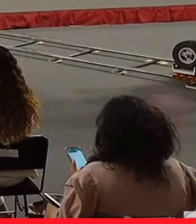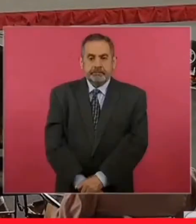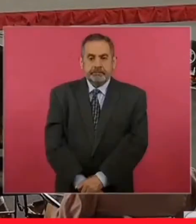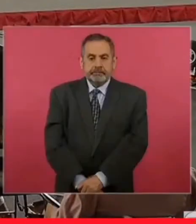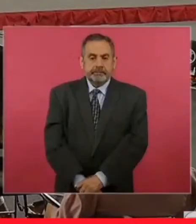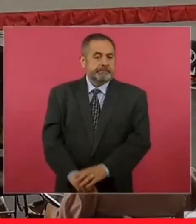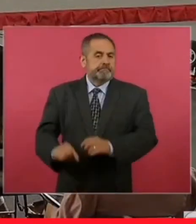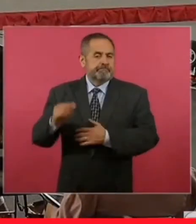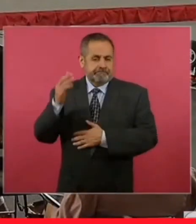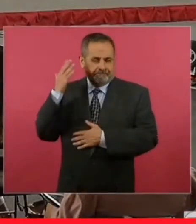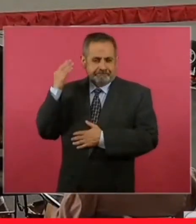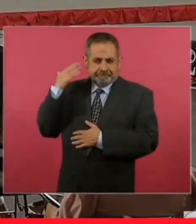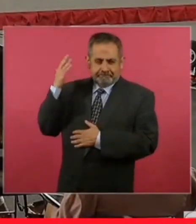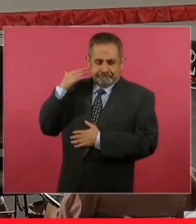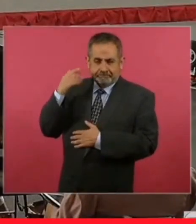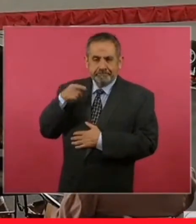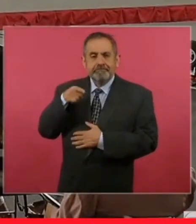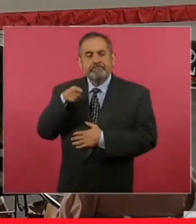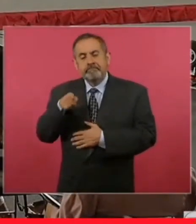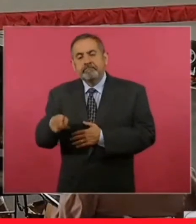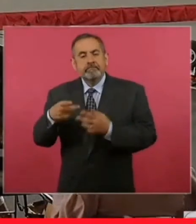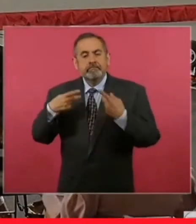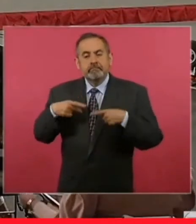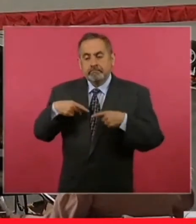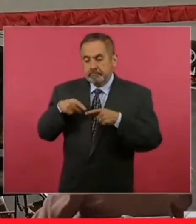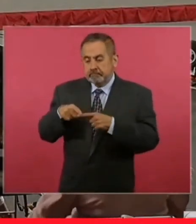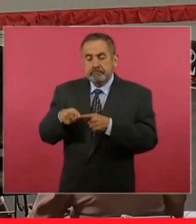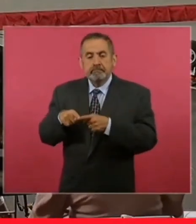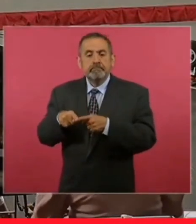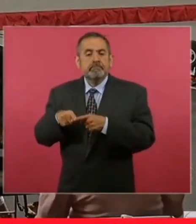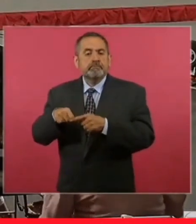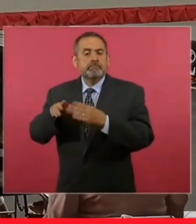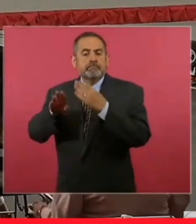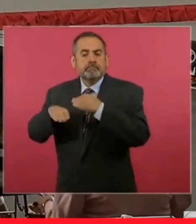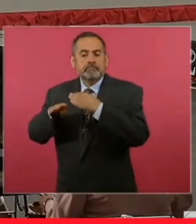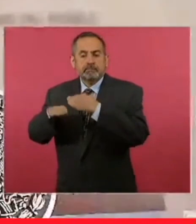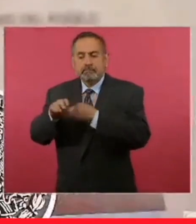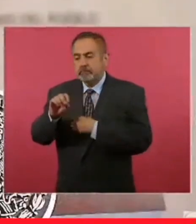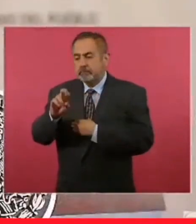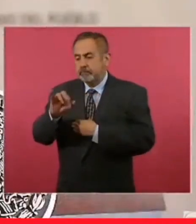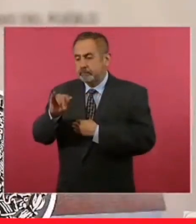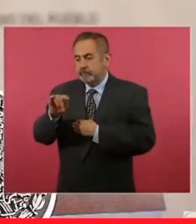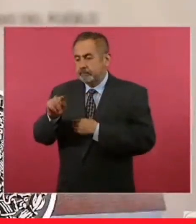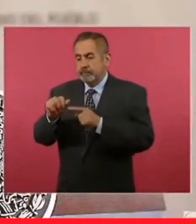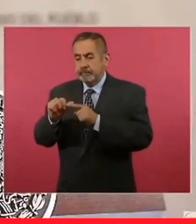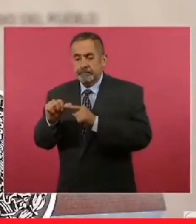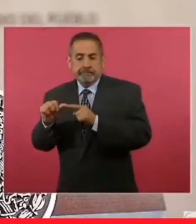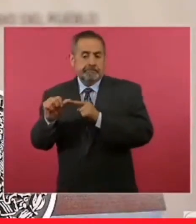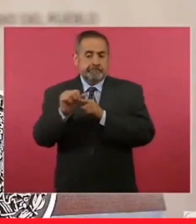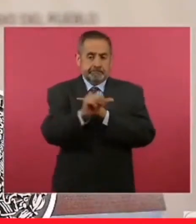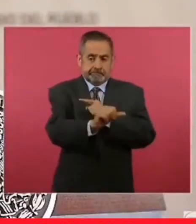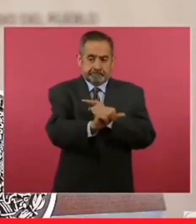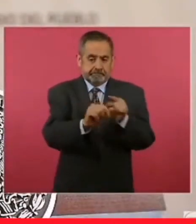personas que se trasladaba de Periférico Oriente a